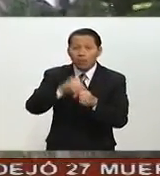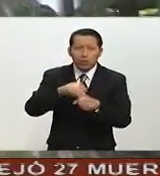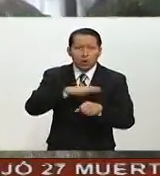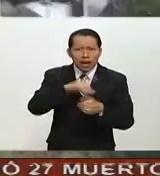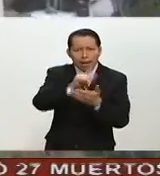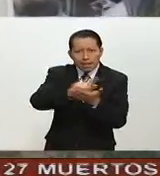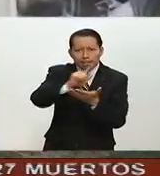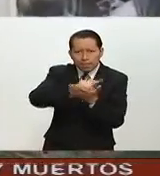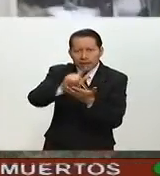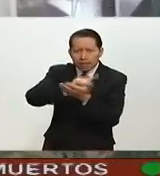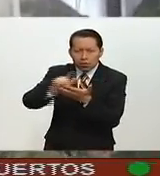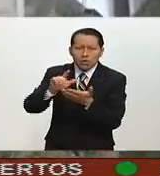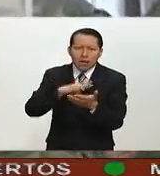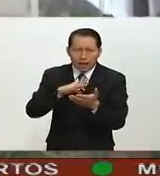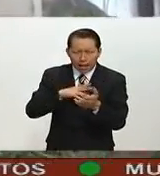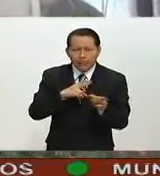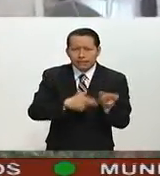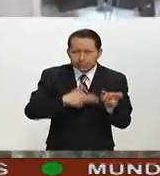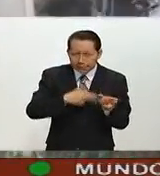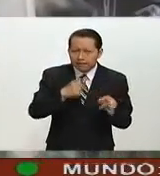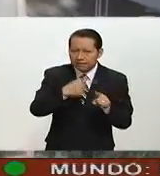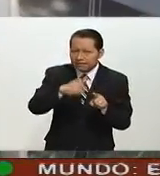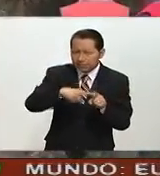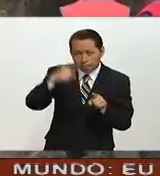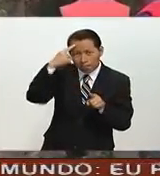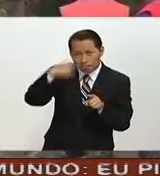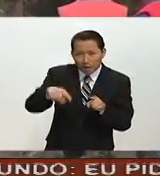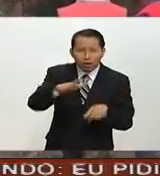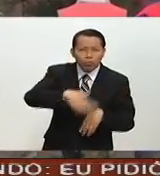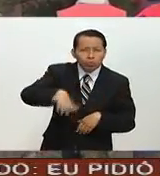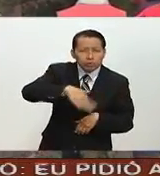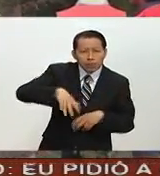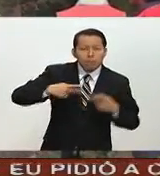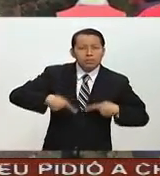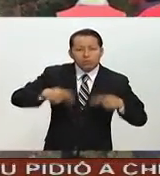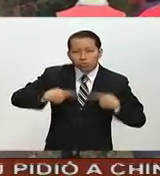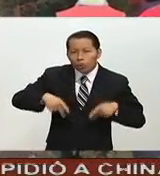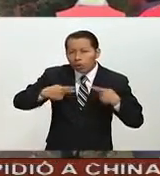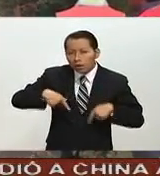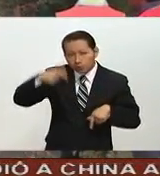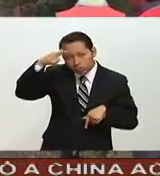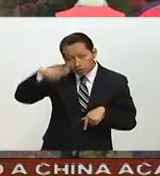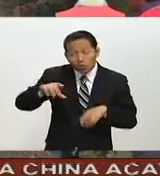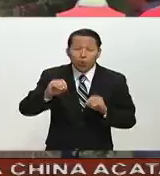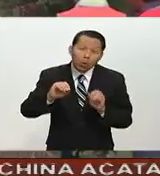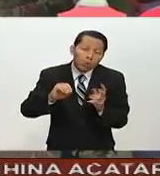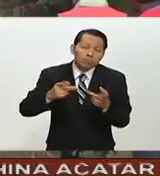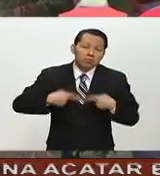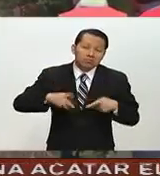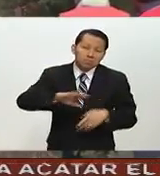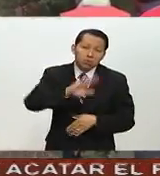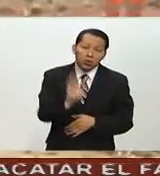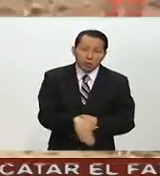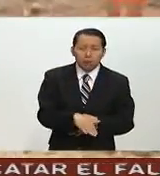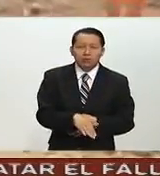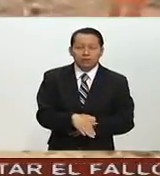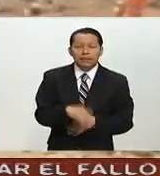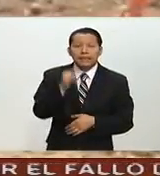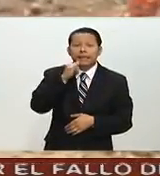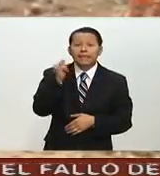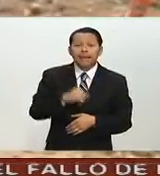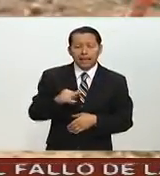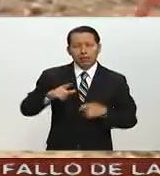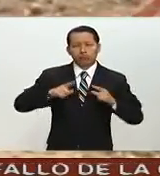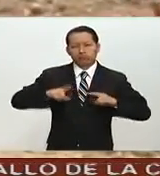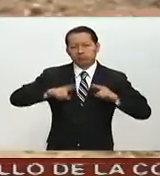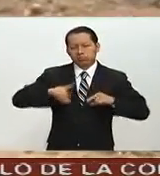trenes siniestrados en busca de posibles supervivientes o de encontrar cadáveres. La Fiscalía de Italia abrió una